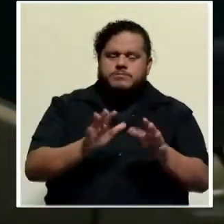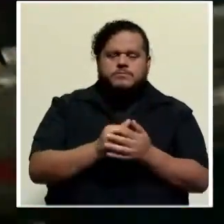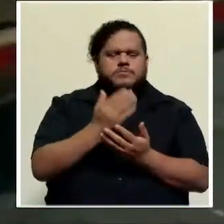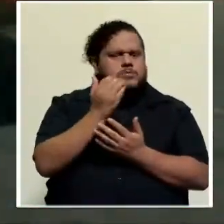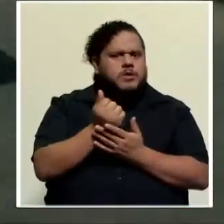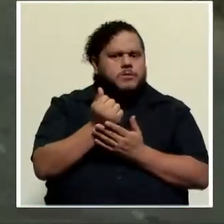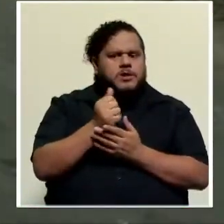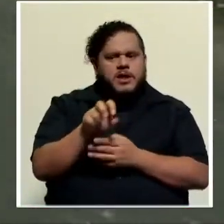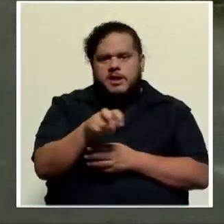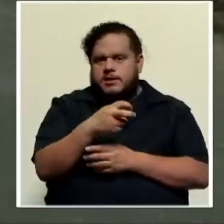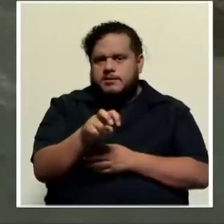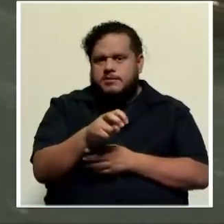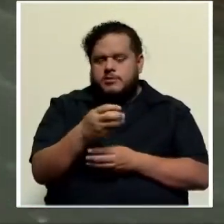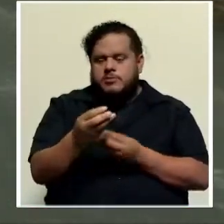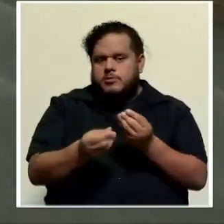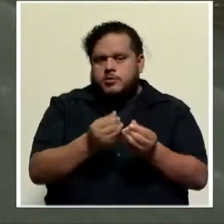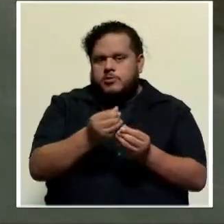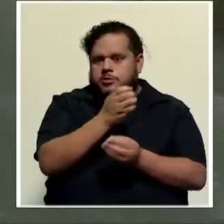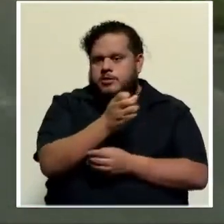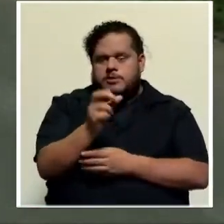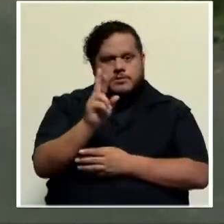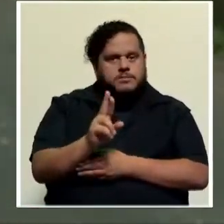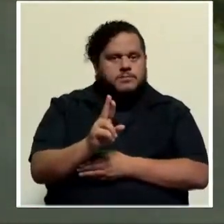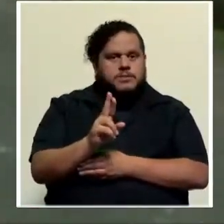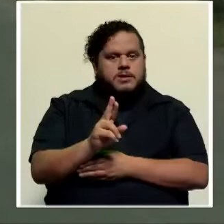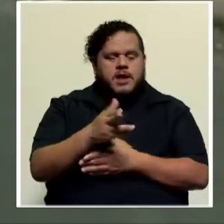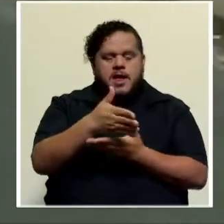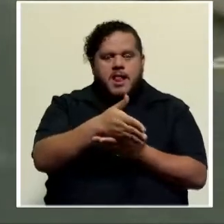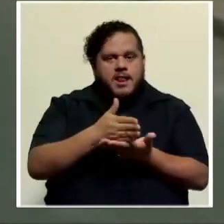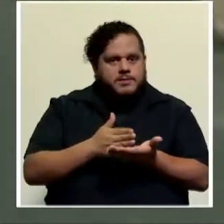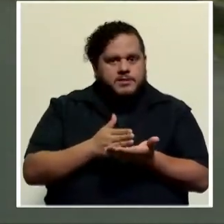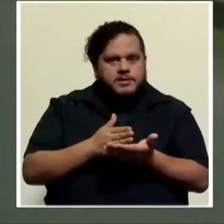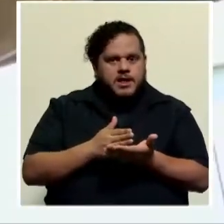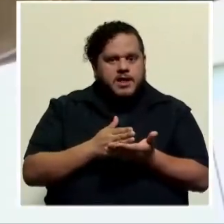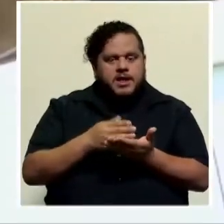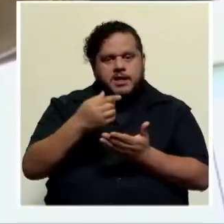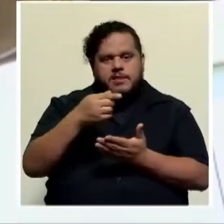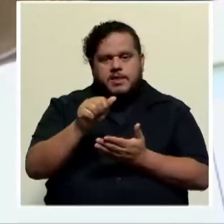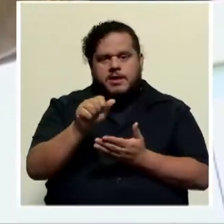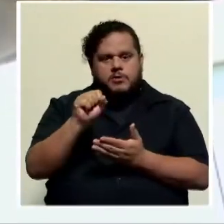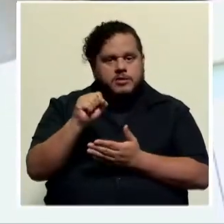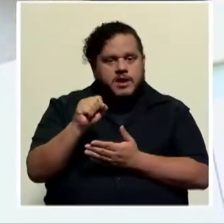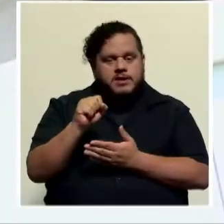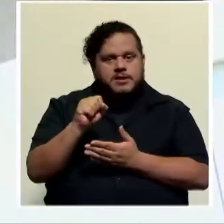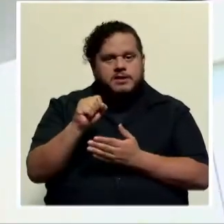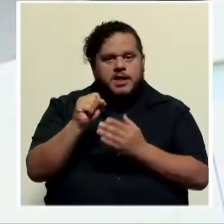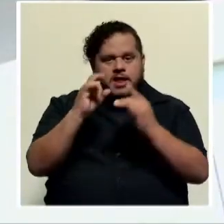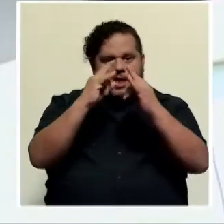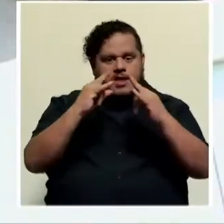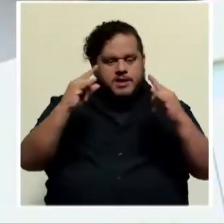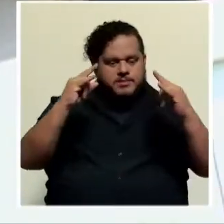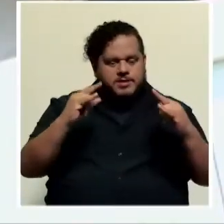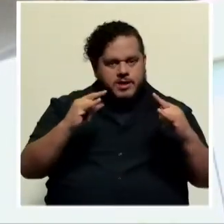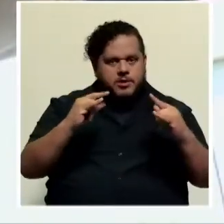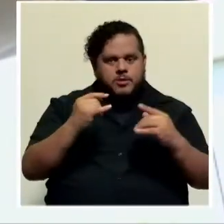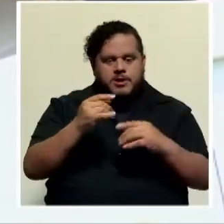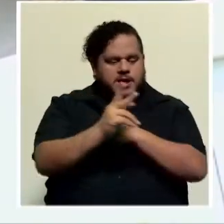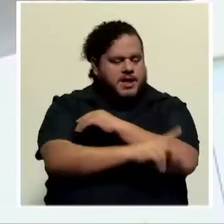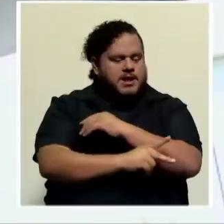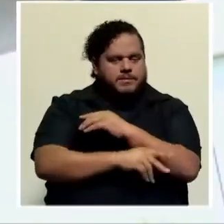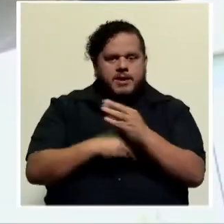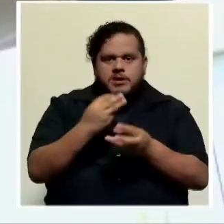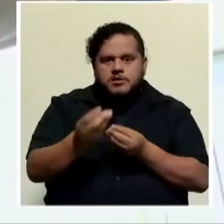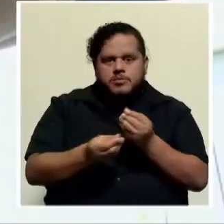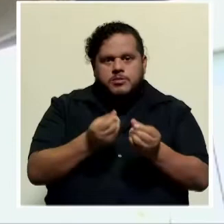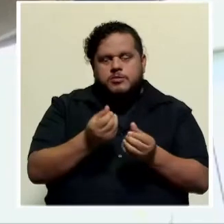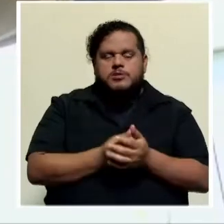el transporte genera en Costa Rica la mitad de los gases de efecto invernadero que el país produce.